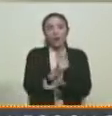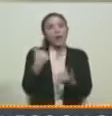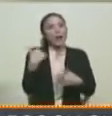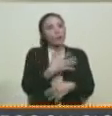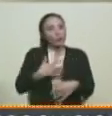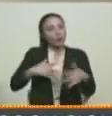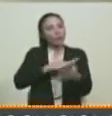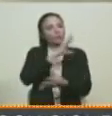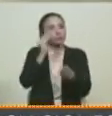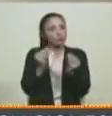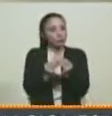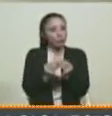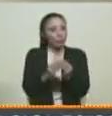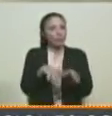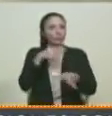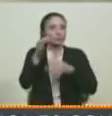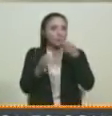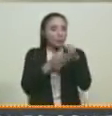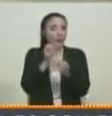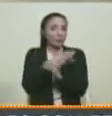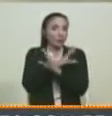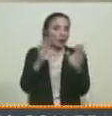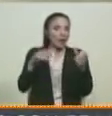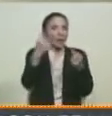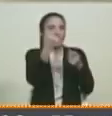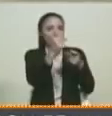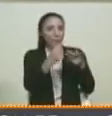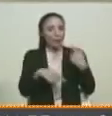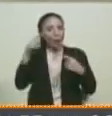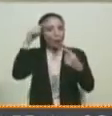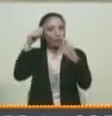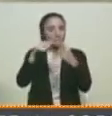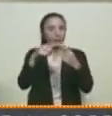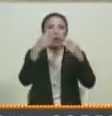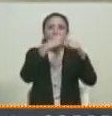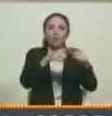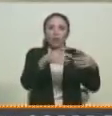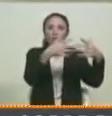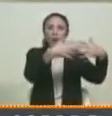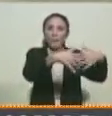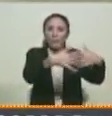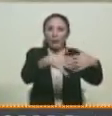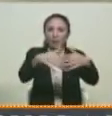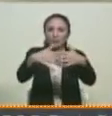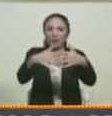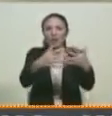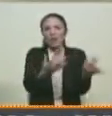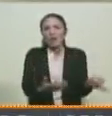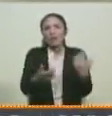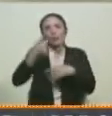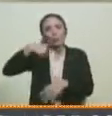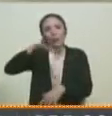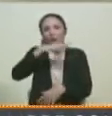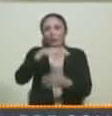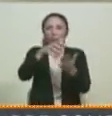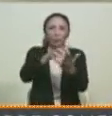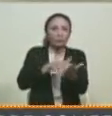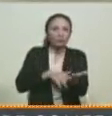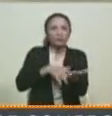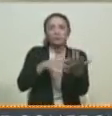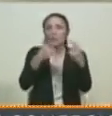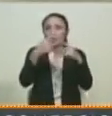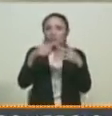de las definiciones y del discurso, para escuchar a los sectores productivos del campo, a los campesinos, a las campesinas, para escuchar